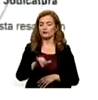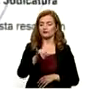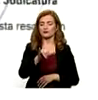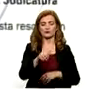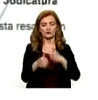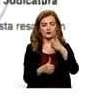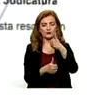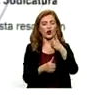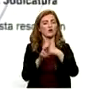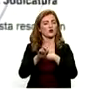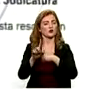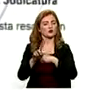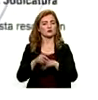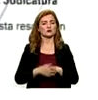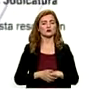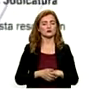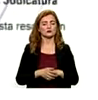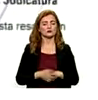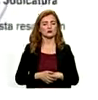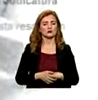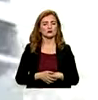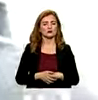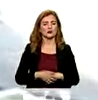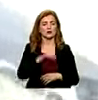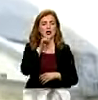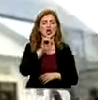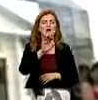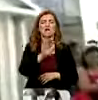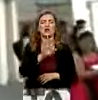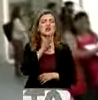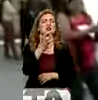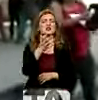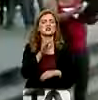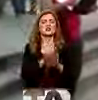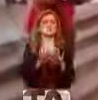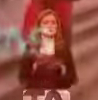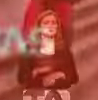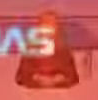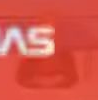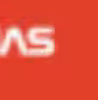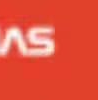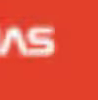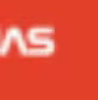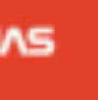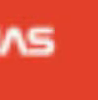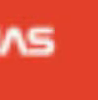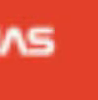conjueces, pero no más de 15. Está en funciones. Dayana Monroy, 24 horas.